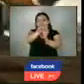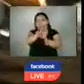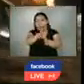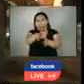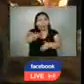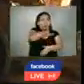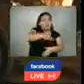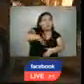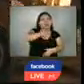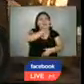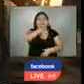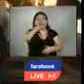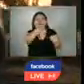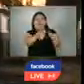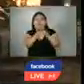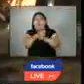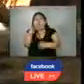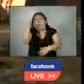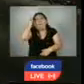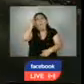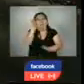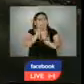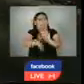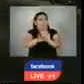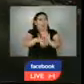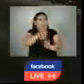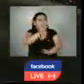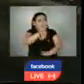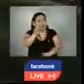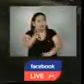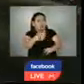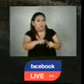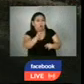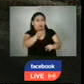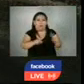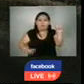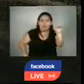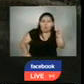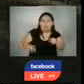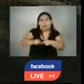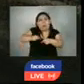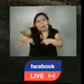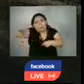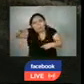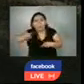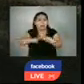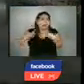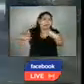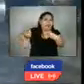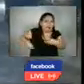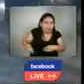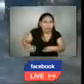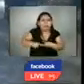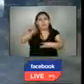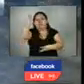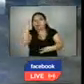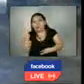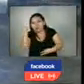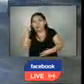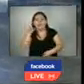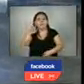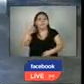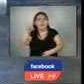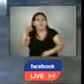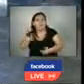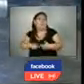que 22 puede sonar poco, pero si tomamos en cuenta que en esos 22 está San Salvador, Apopa, Soyapango, Ciudad Delgado, Santa Tecla, Santa Ana,